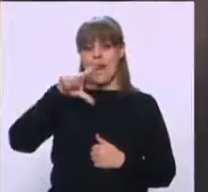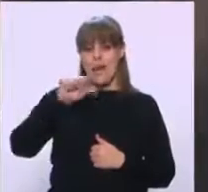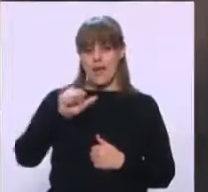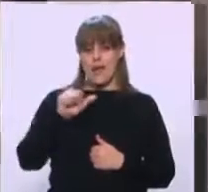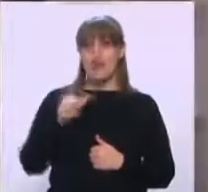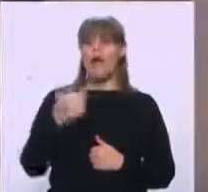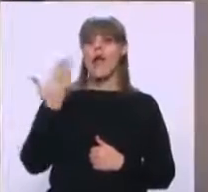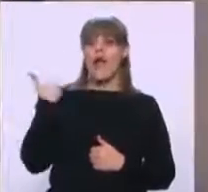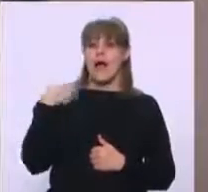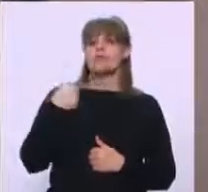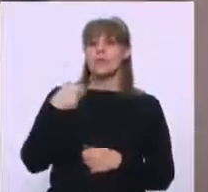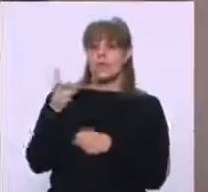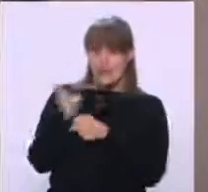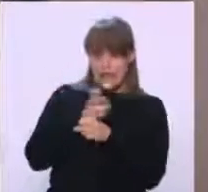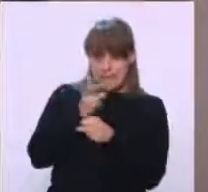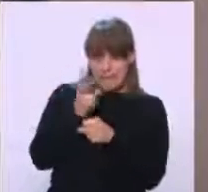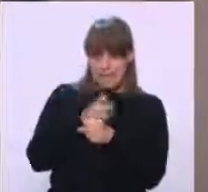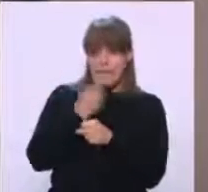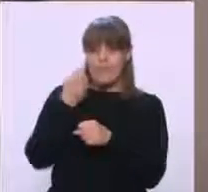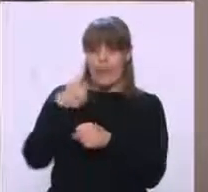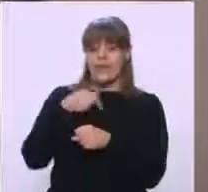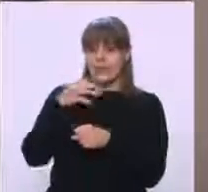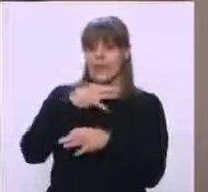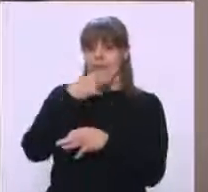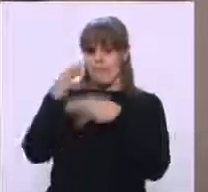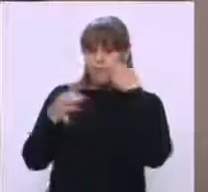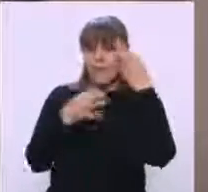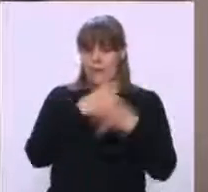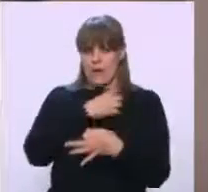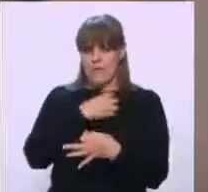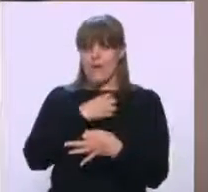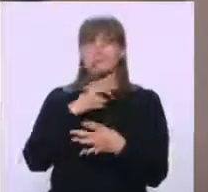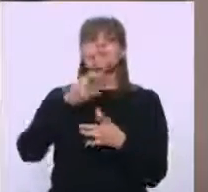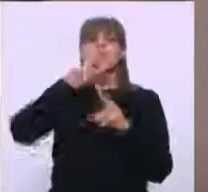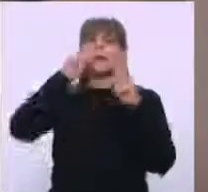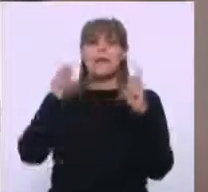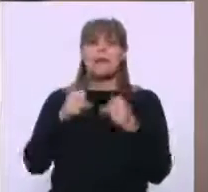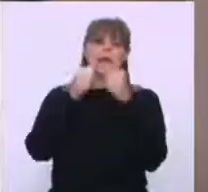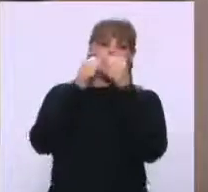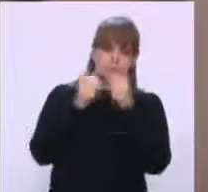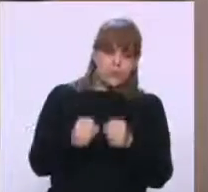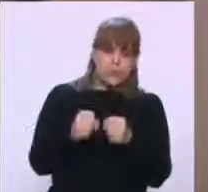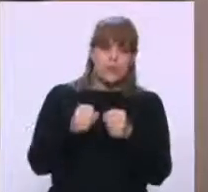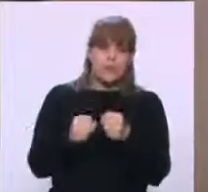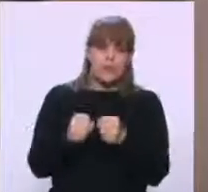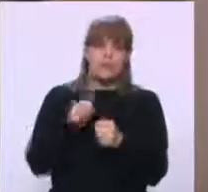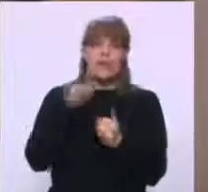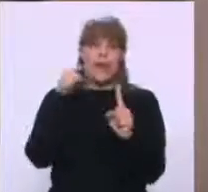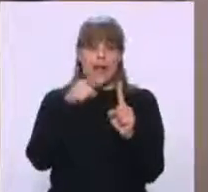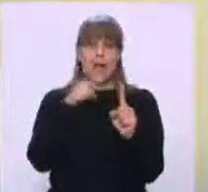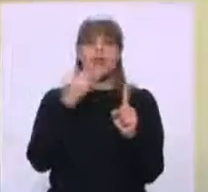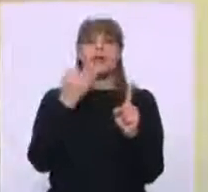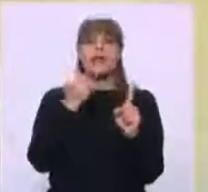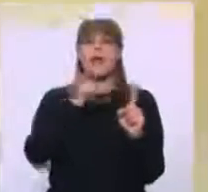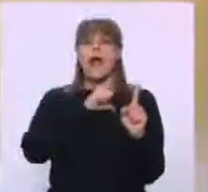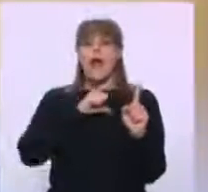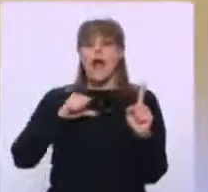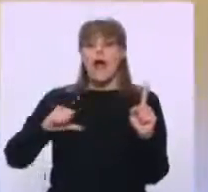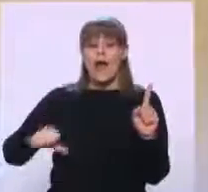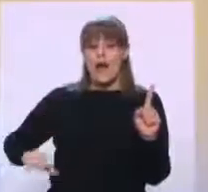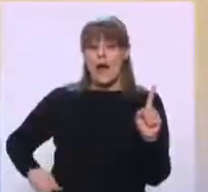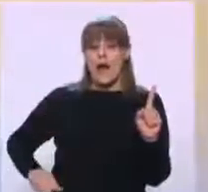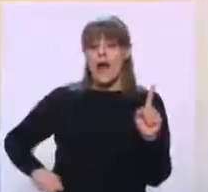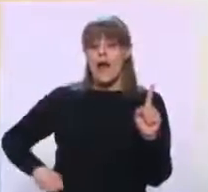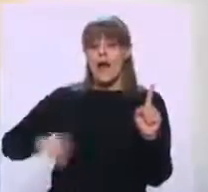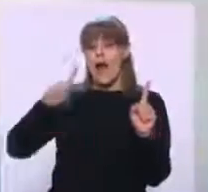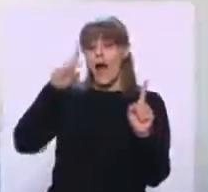invitado nuestro de Informe Capital como especialista en temas de seguridad y es también candidato a la alcaldía de Aguascalientes por